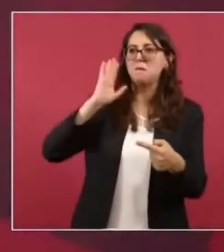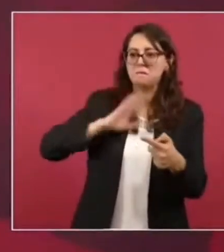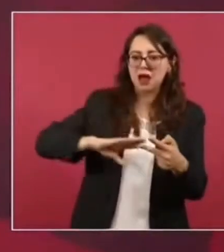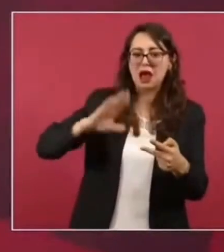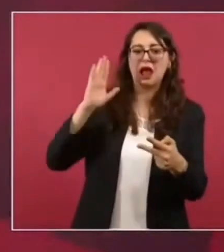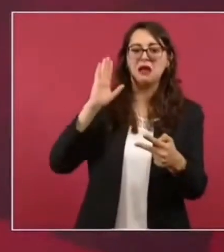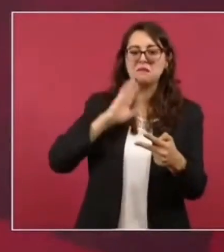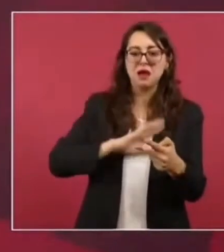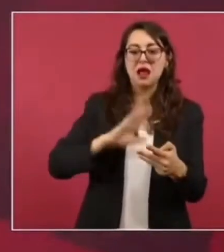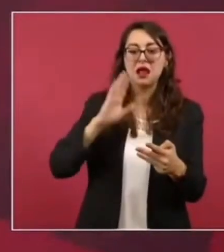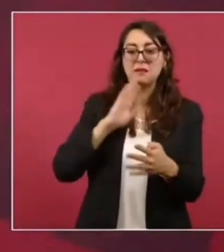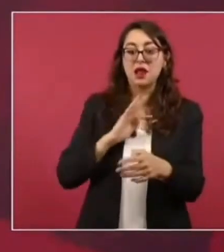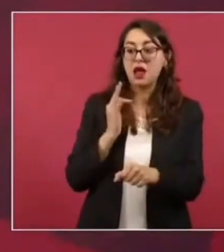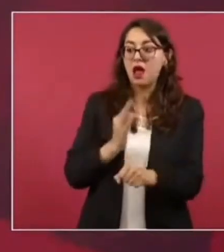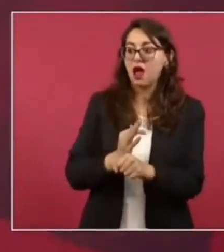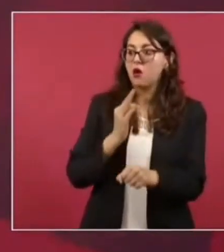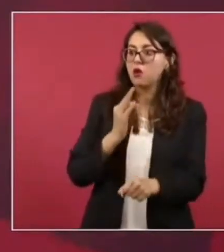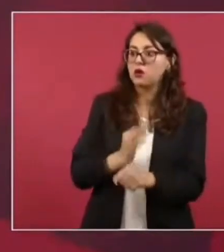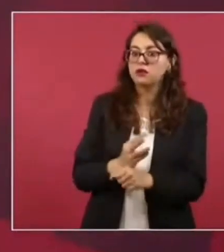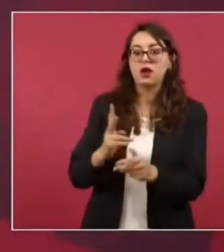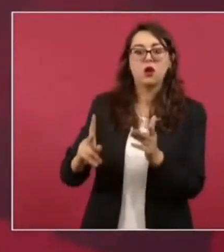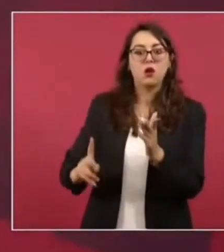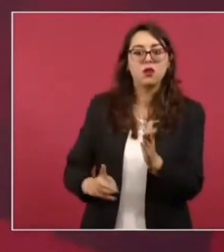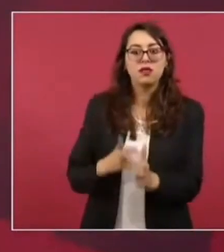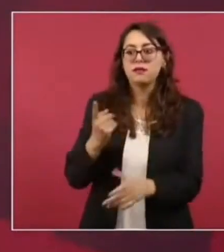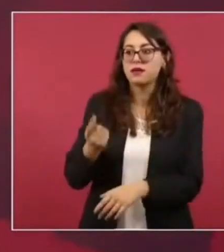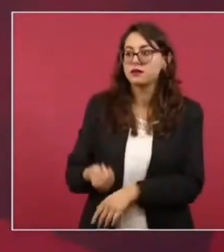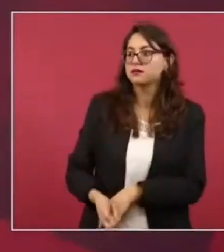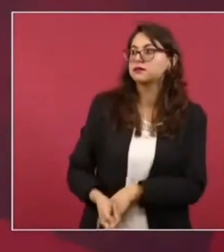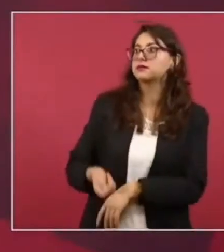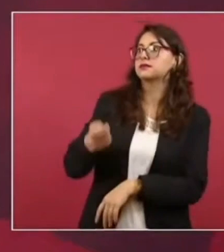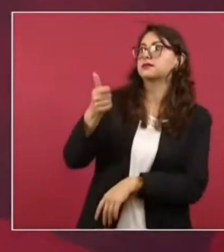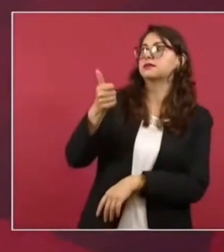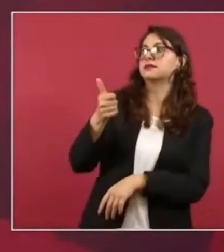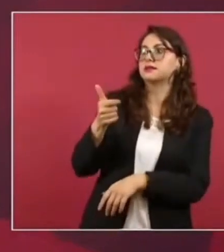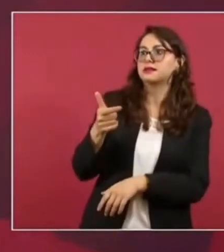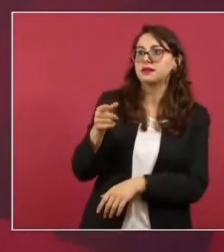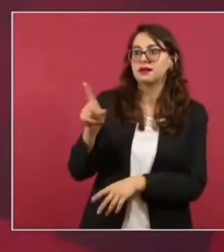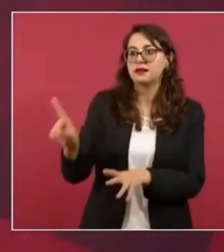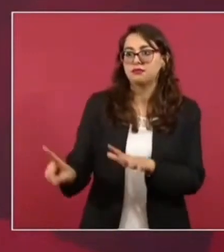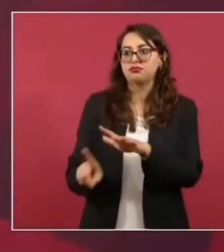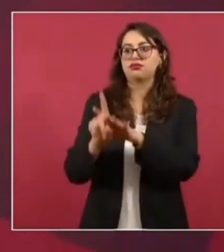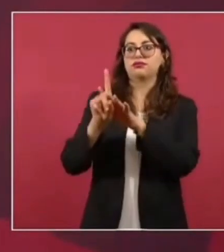Y ahora llega Cuitláhuac y es distinto.